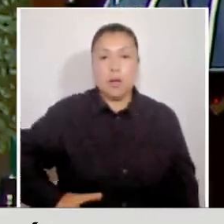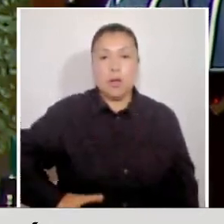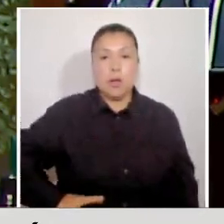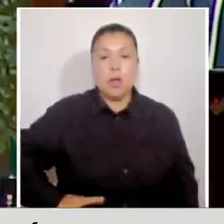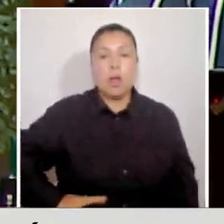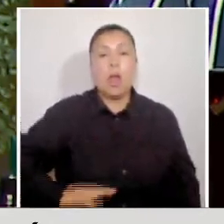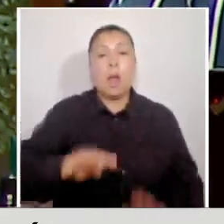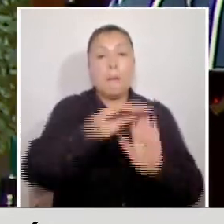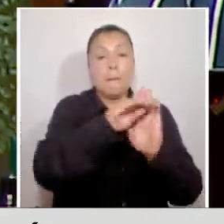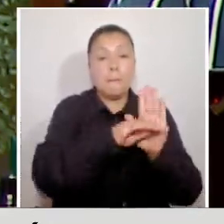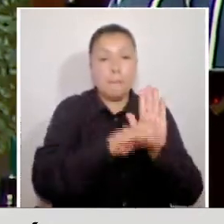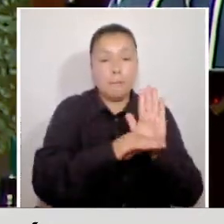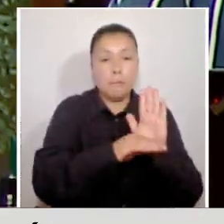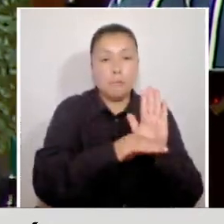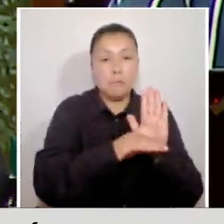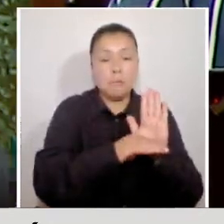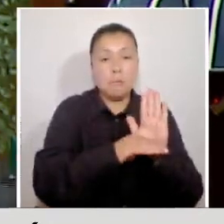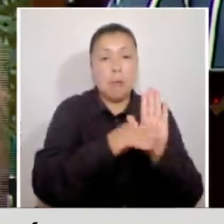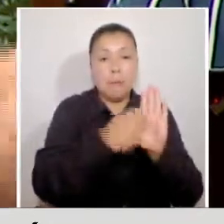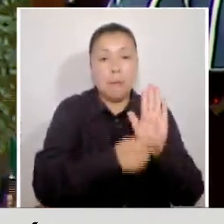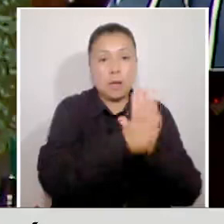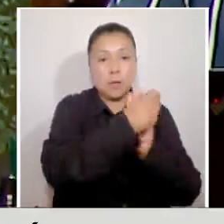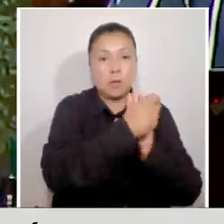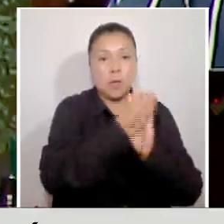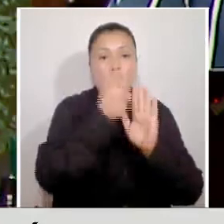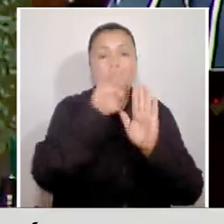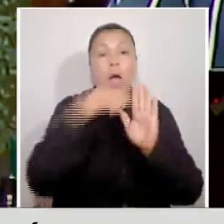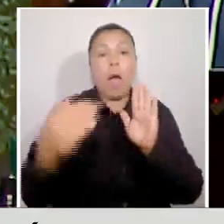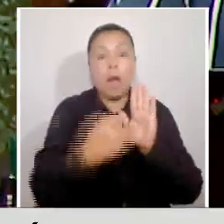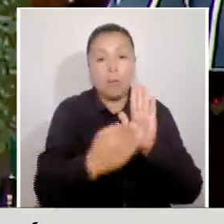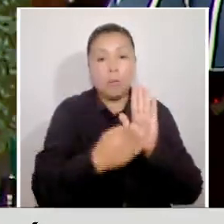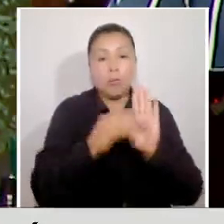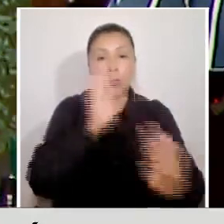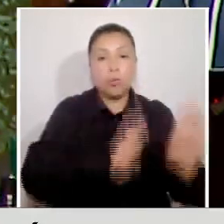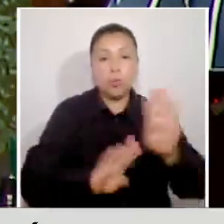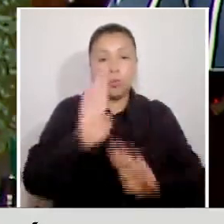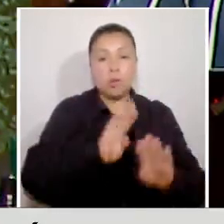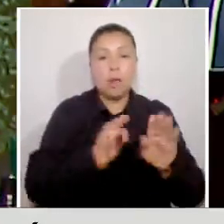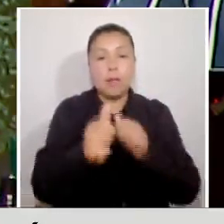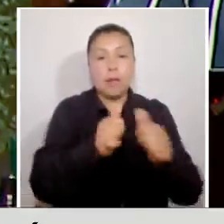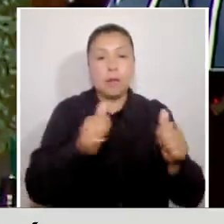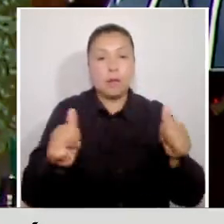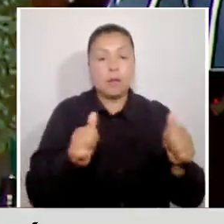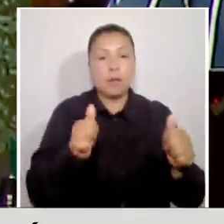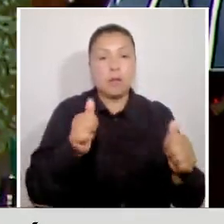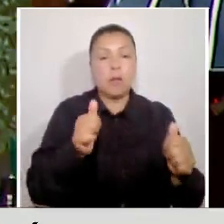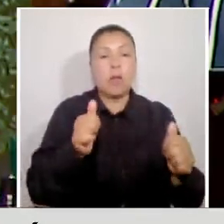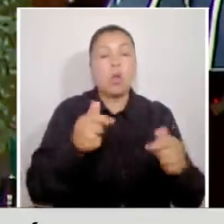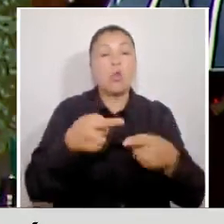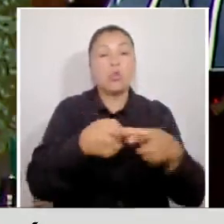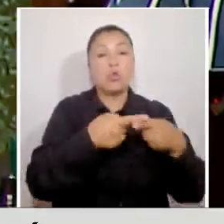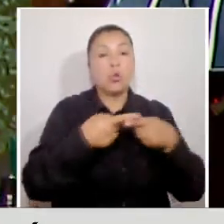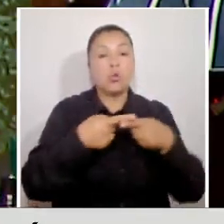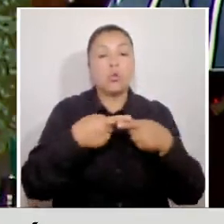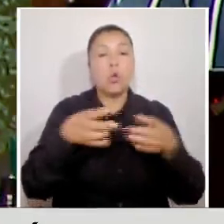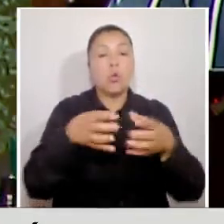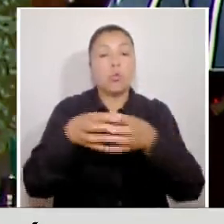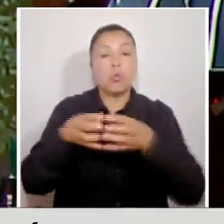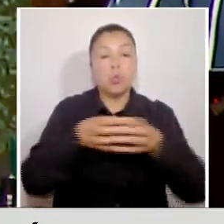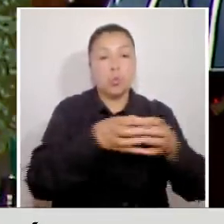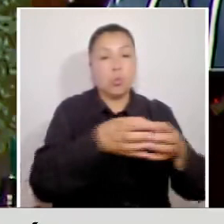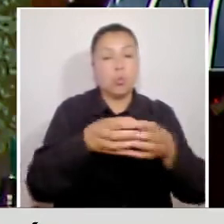medidas señaladas para el reconocimiento respaldo y protección entas y dirigentes sociales y comunitarios por los fundamentos que